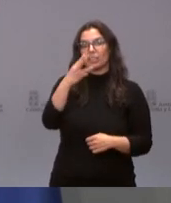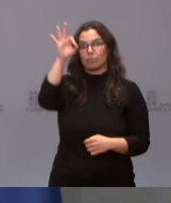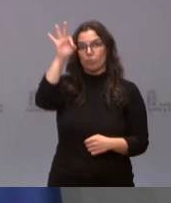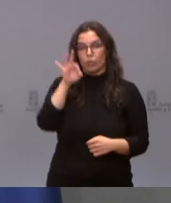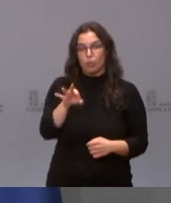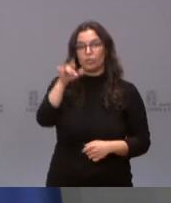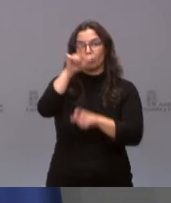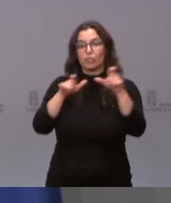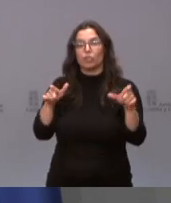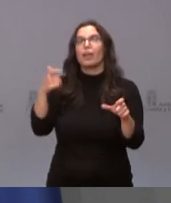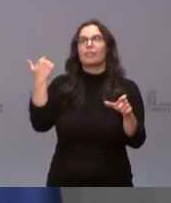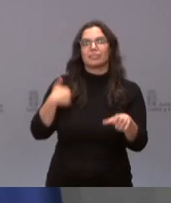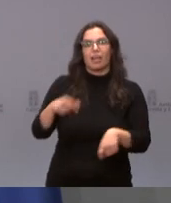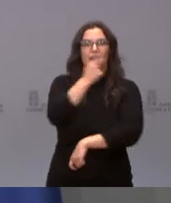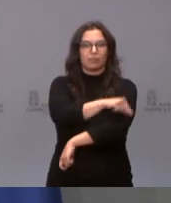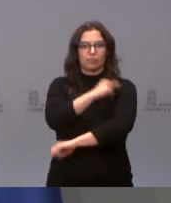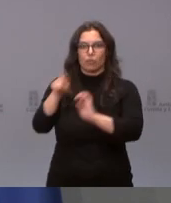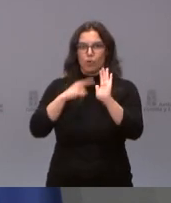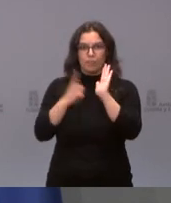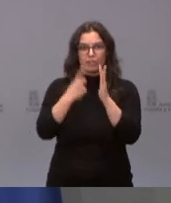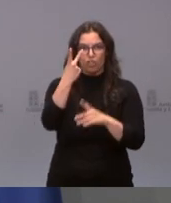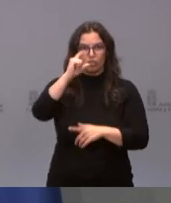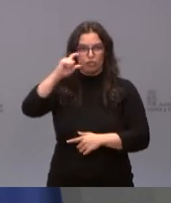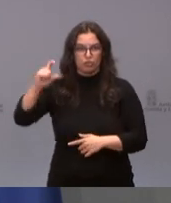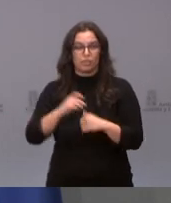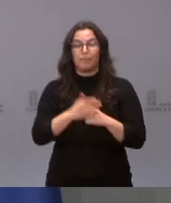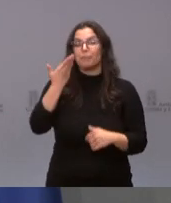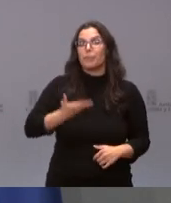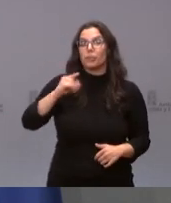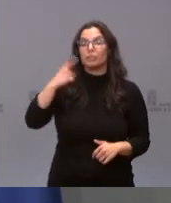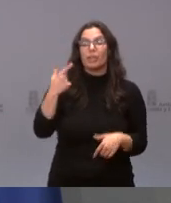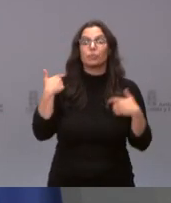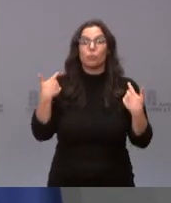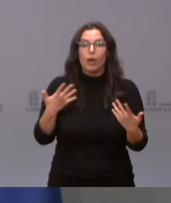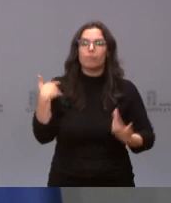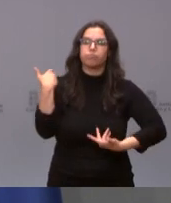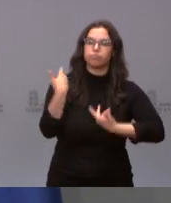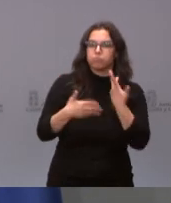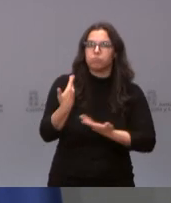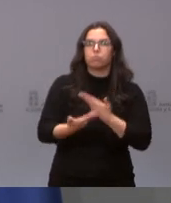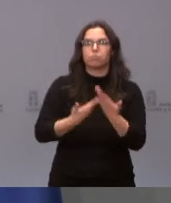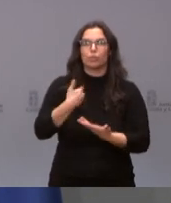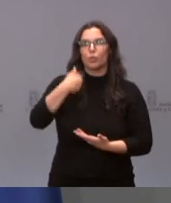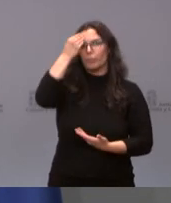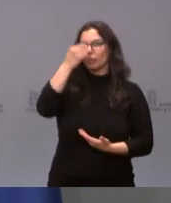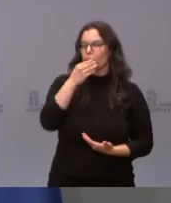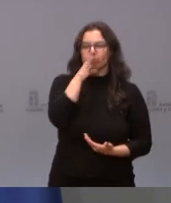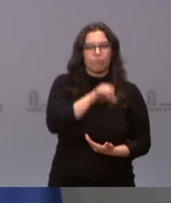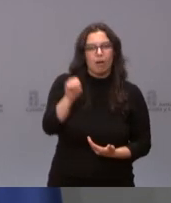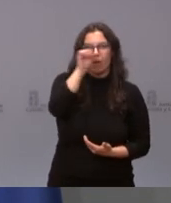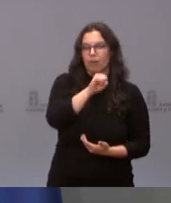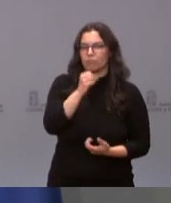tiene las dosis administradas y lo más importante es que vamos avanzando de una manera yo creo que magnífica